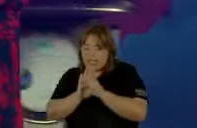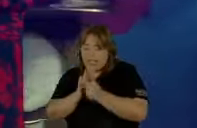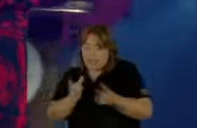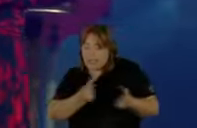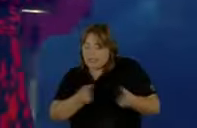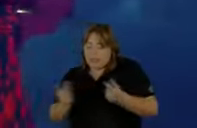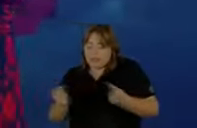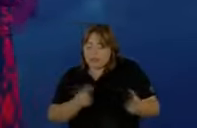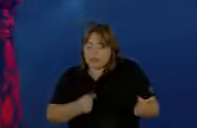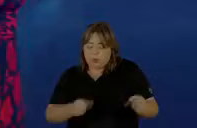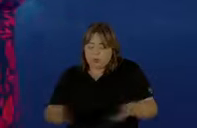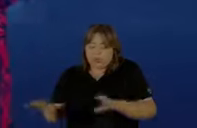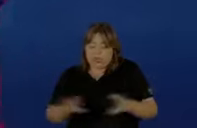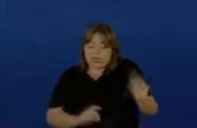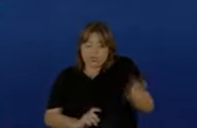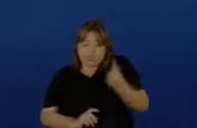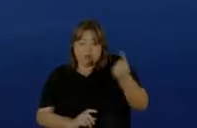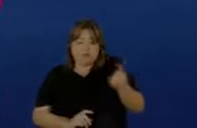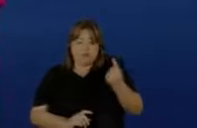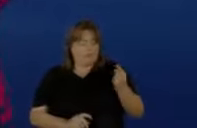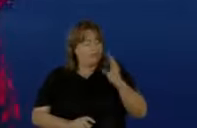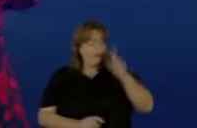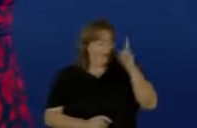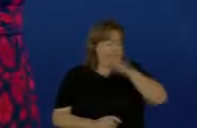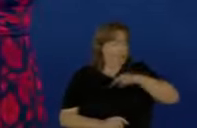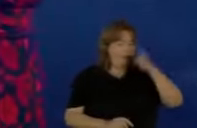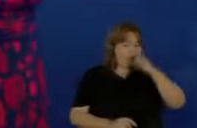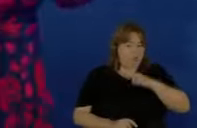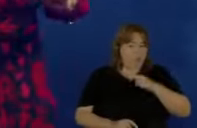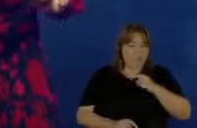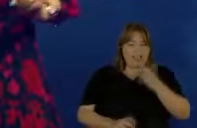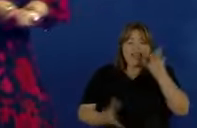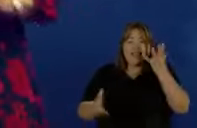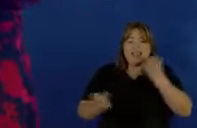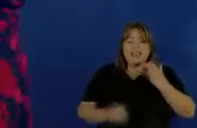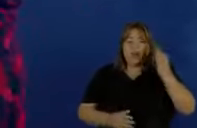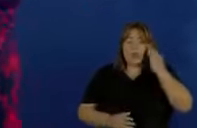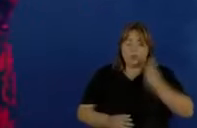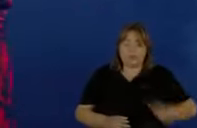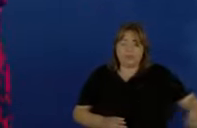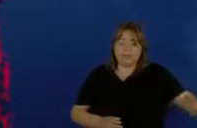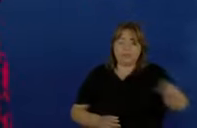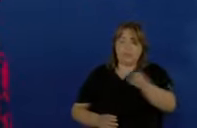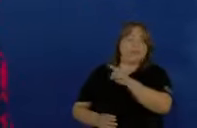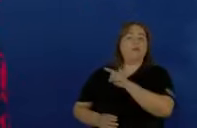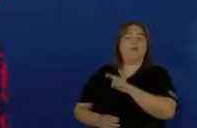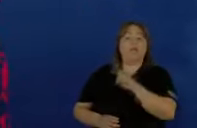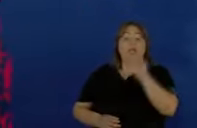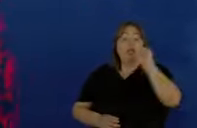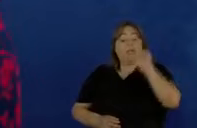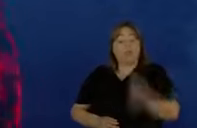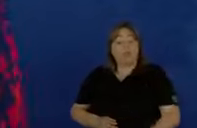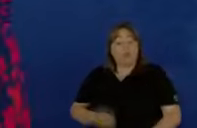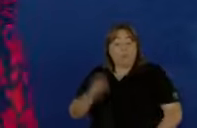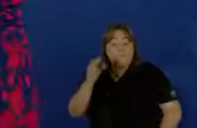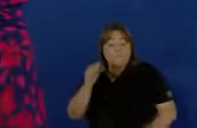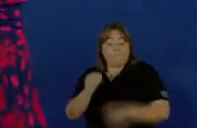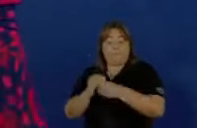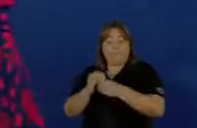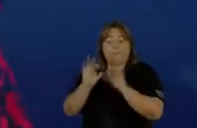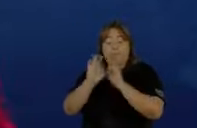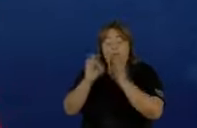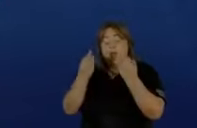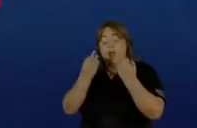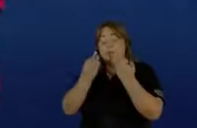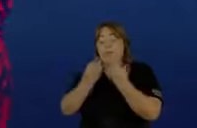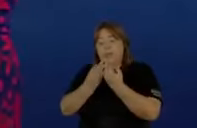estás solo, que no le importas a nadie, y eso es mentira. Yo quiero que usted sepa que usted es parte de una familia numerosa, de una